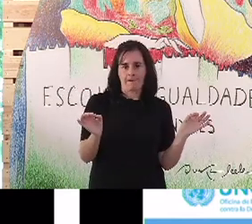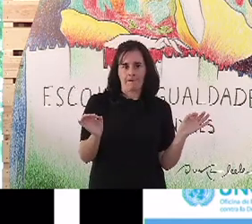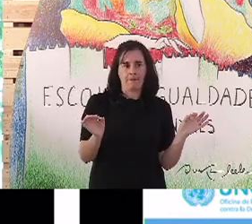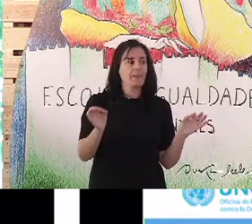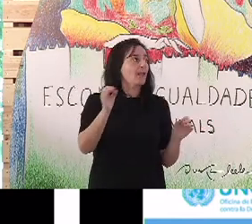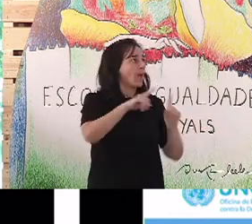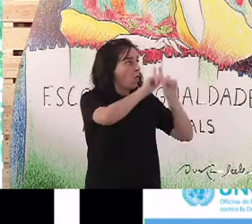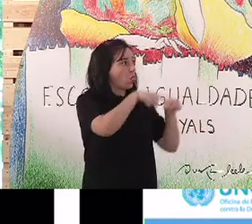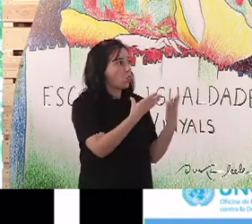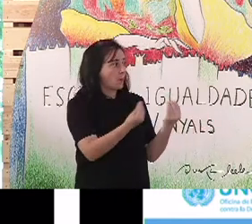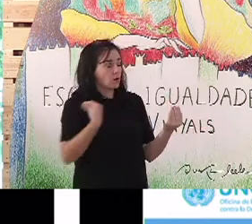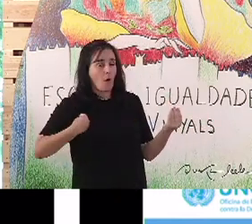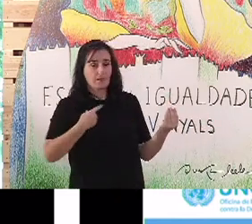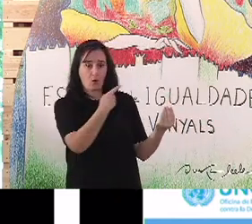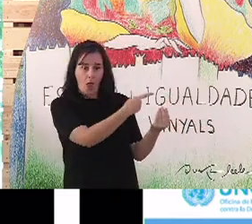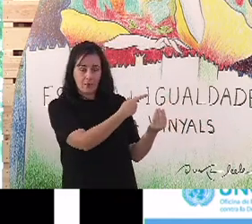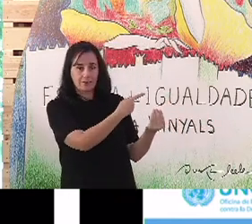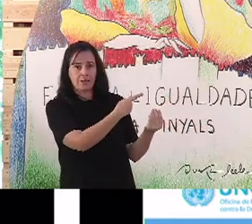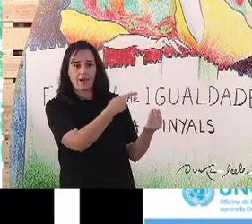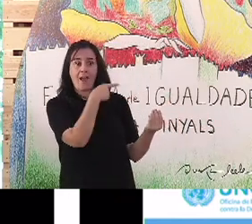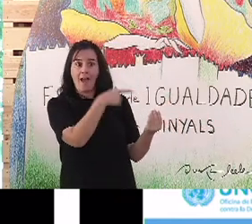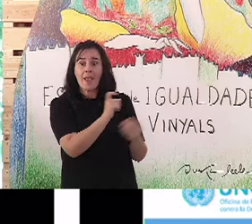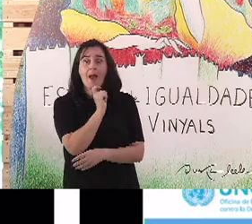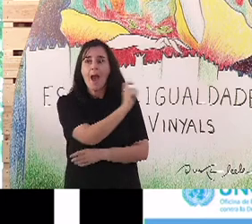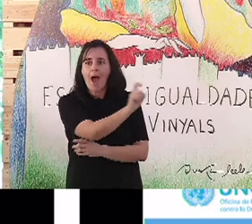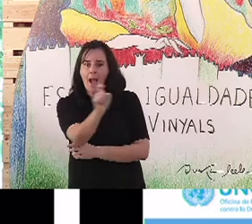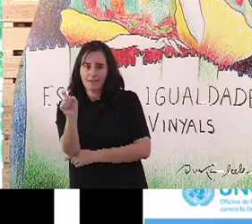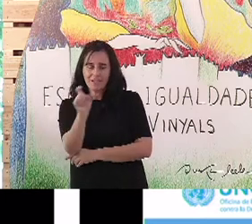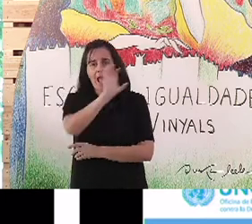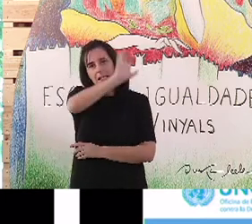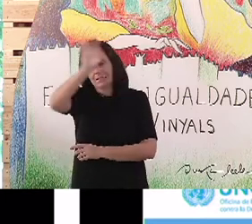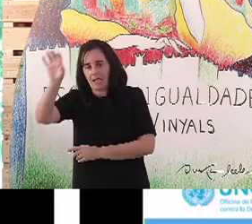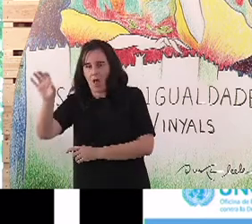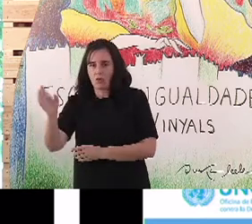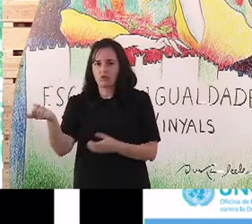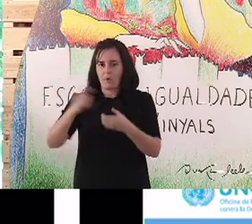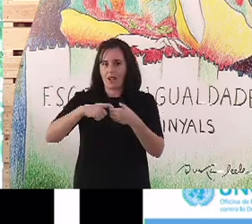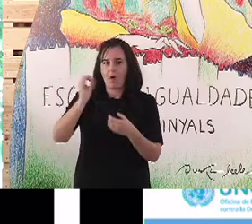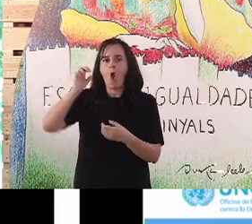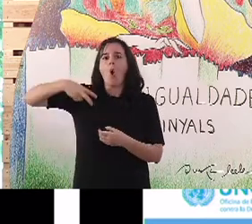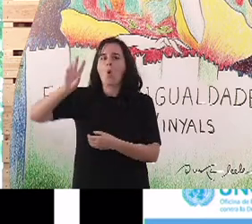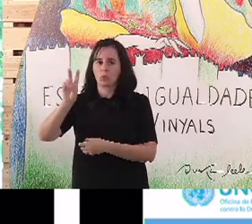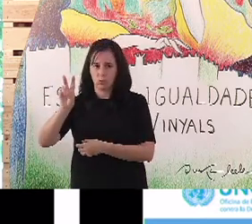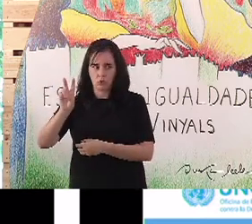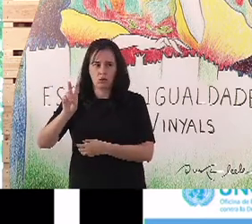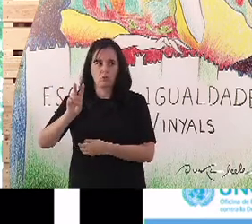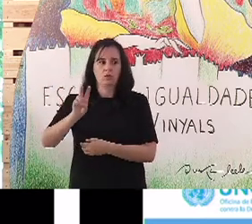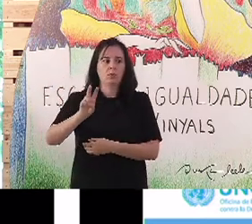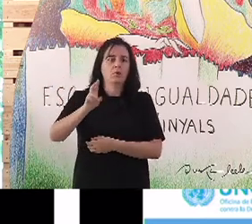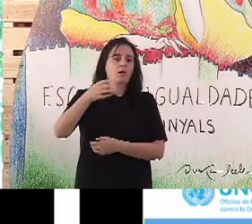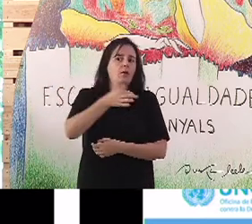de feito o que fai é advertir aos Estados miembros e sobre todo as, pues, aos